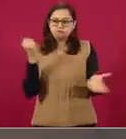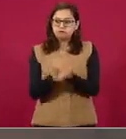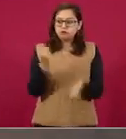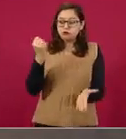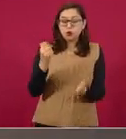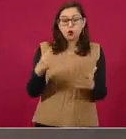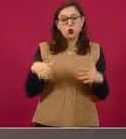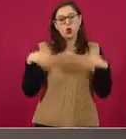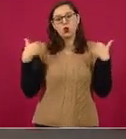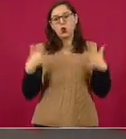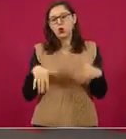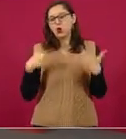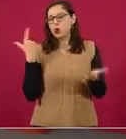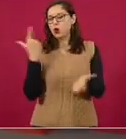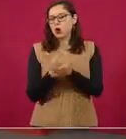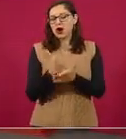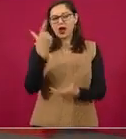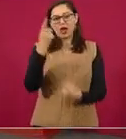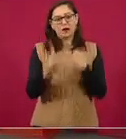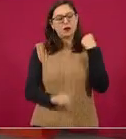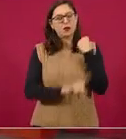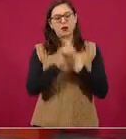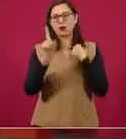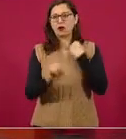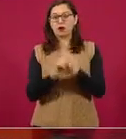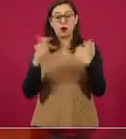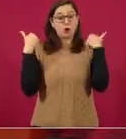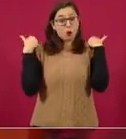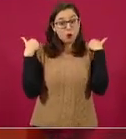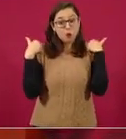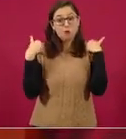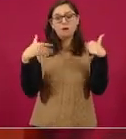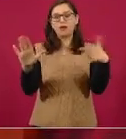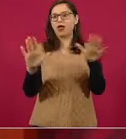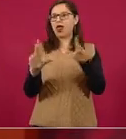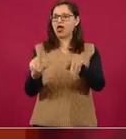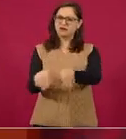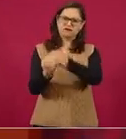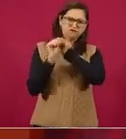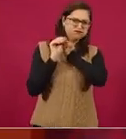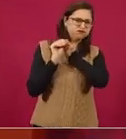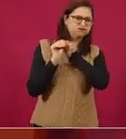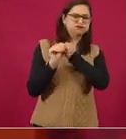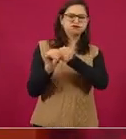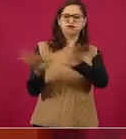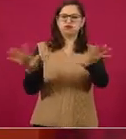repartirle dinero a legisladores para votar,